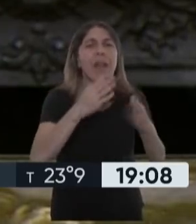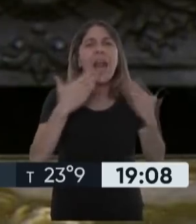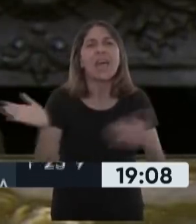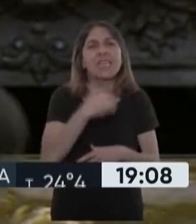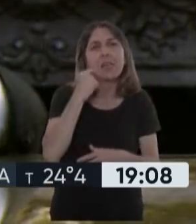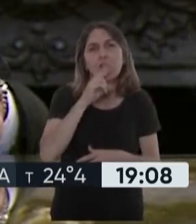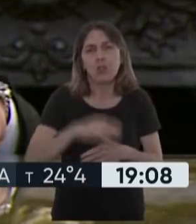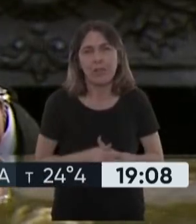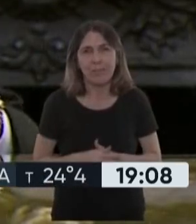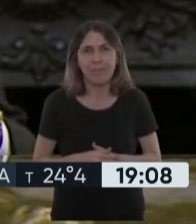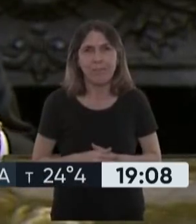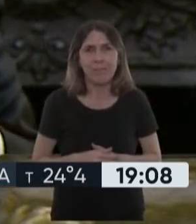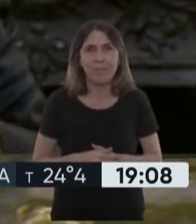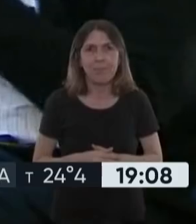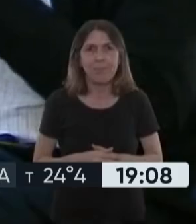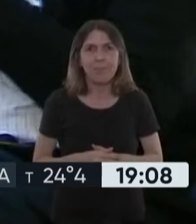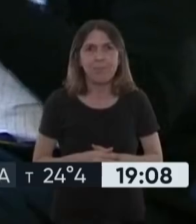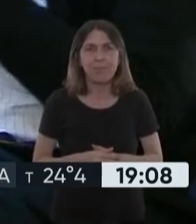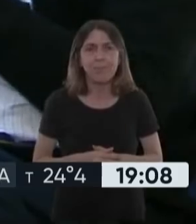todos y todas.